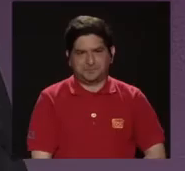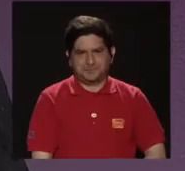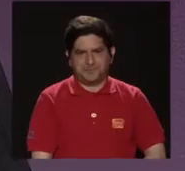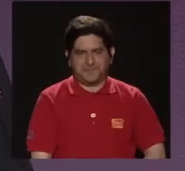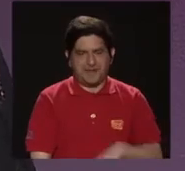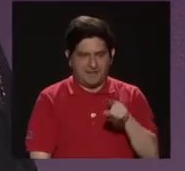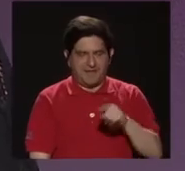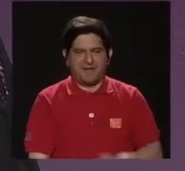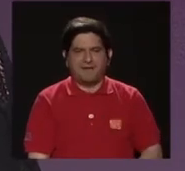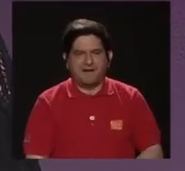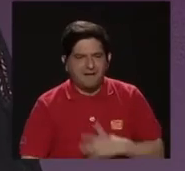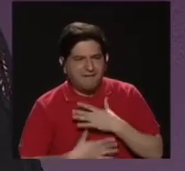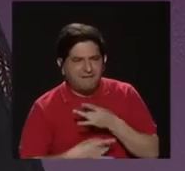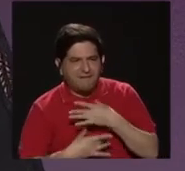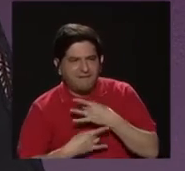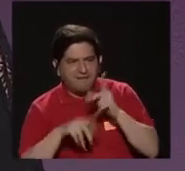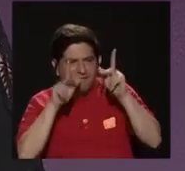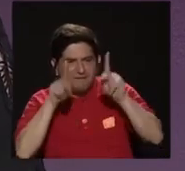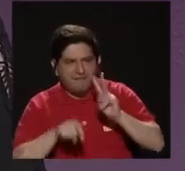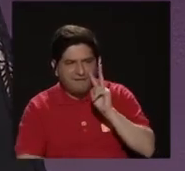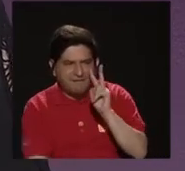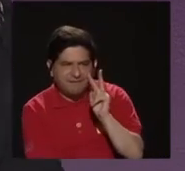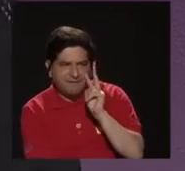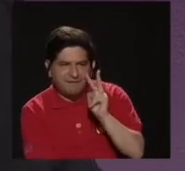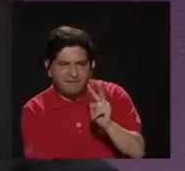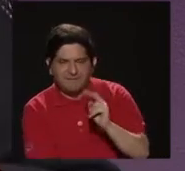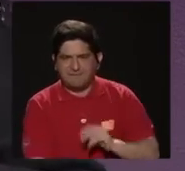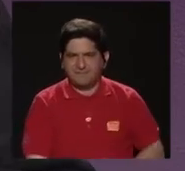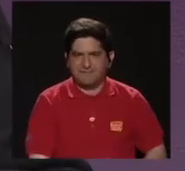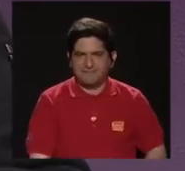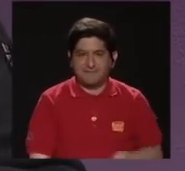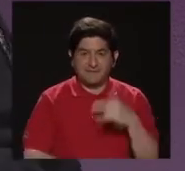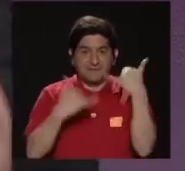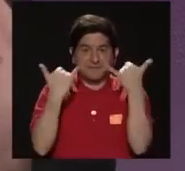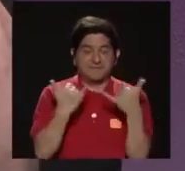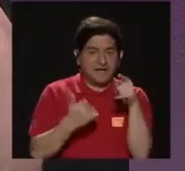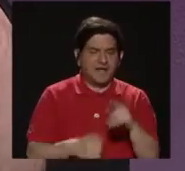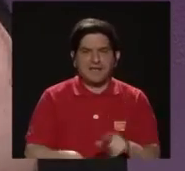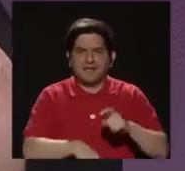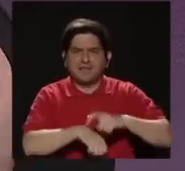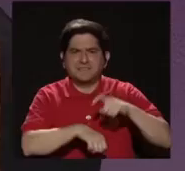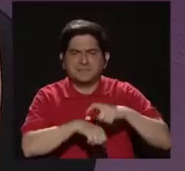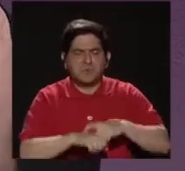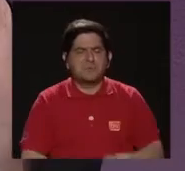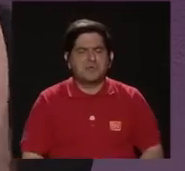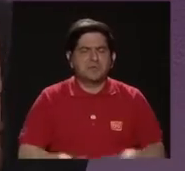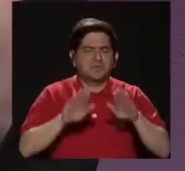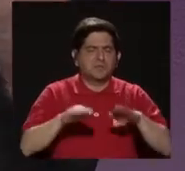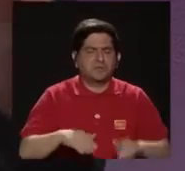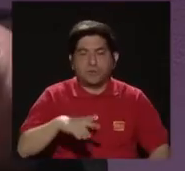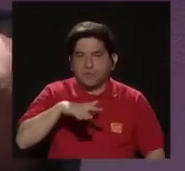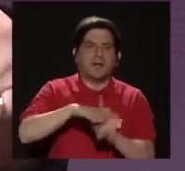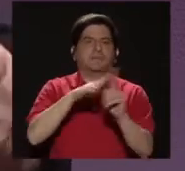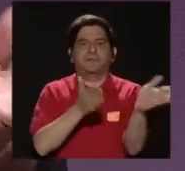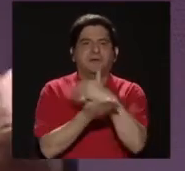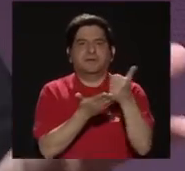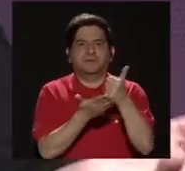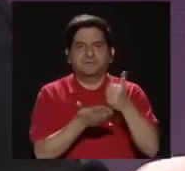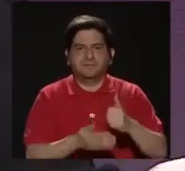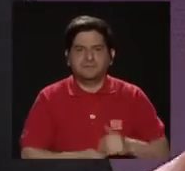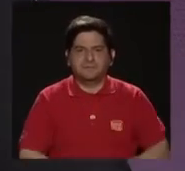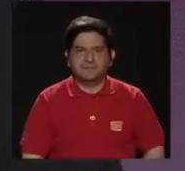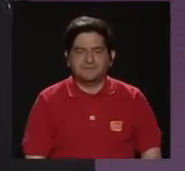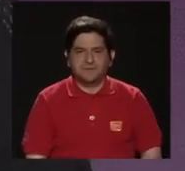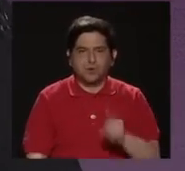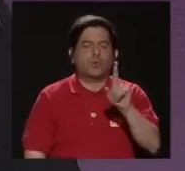que engancha al espectador, porque estás ya como ahí, pum, y en eso se te sale, ¿verdad?